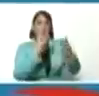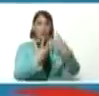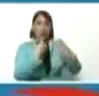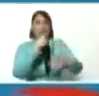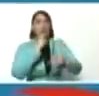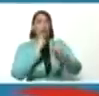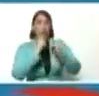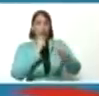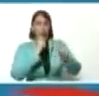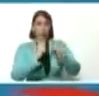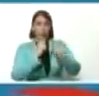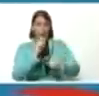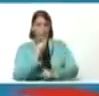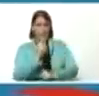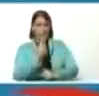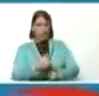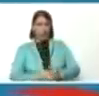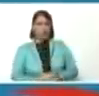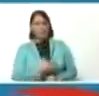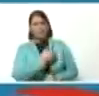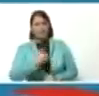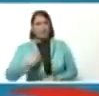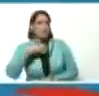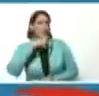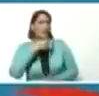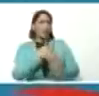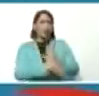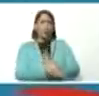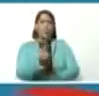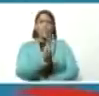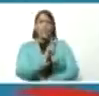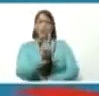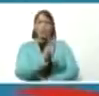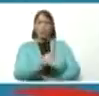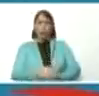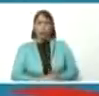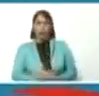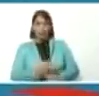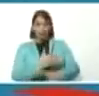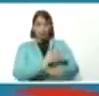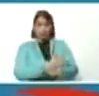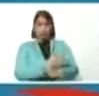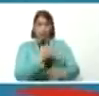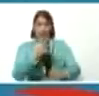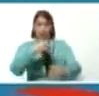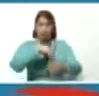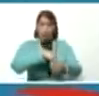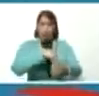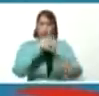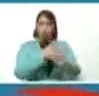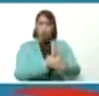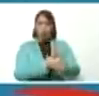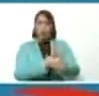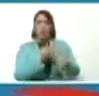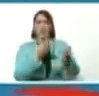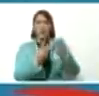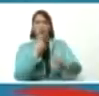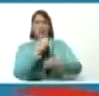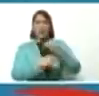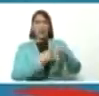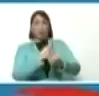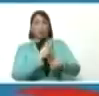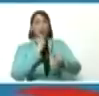Primero que todo, presidente, quería hablar de Venezuela antes de entrar a la FITBEN. Presidente, Venezuela